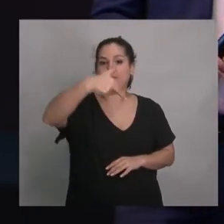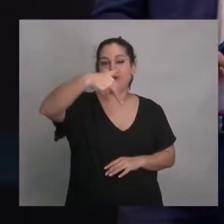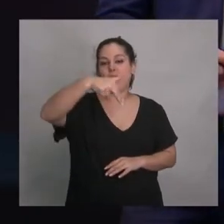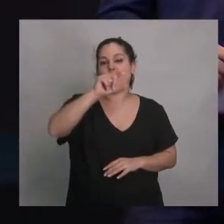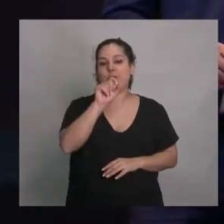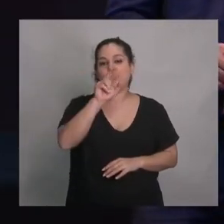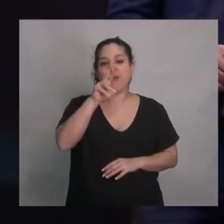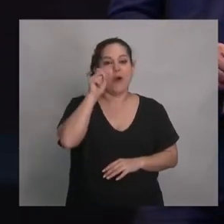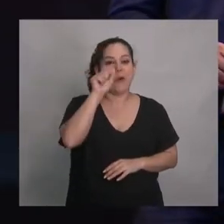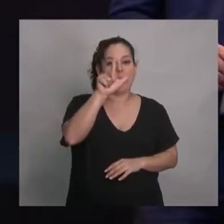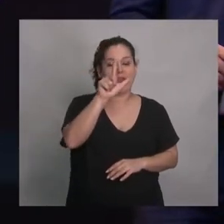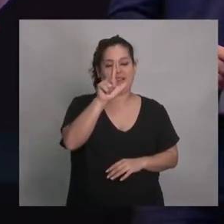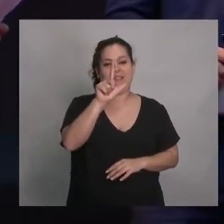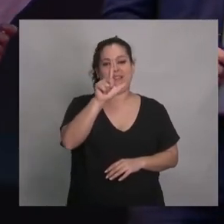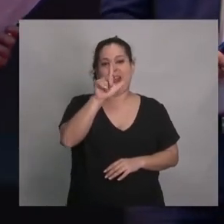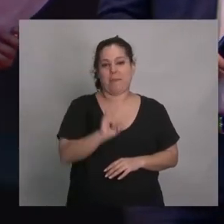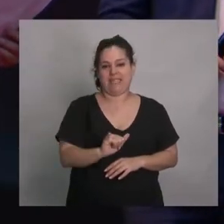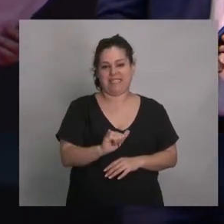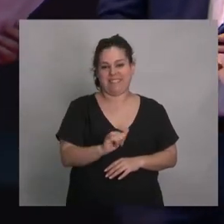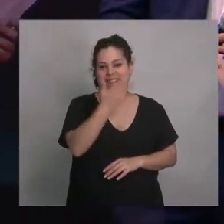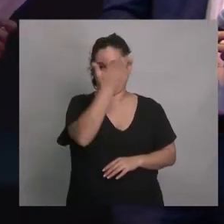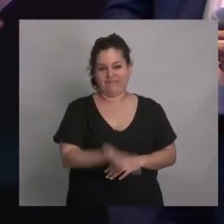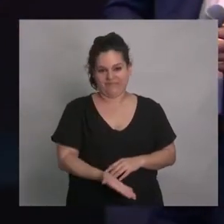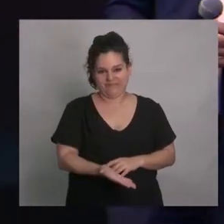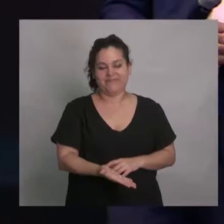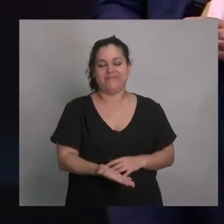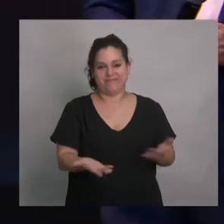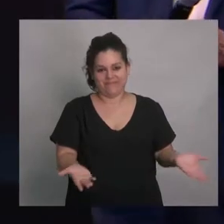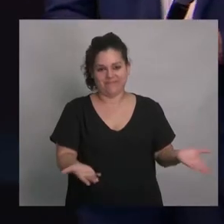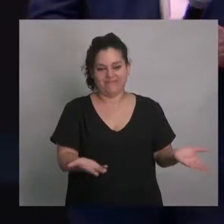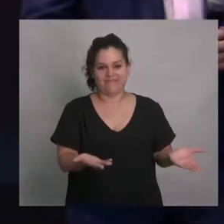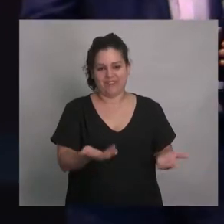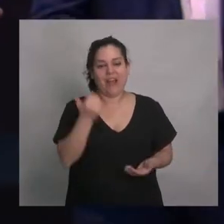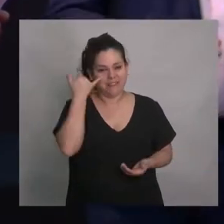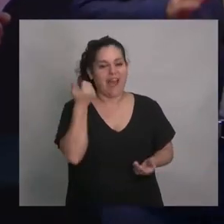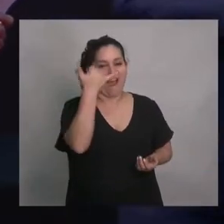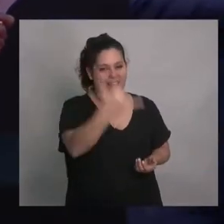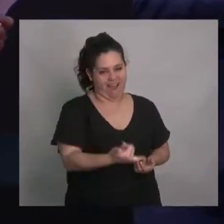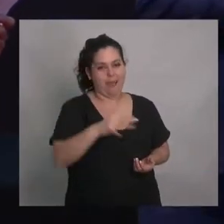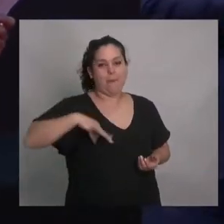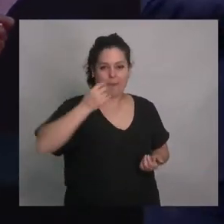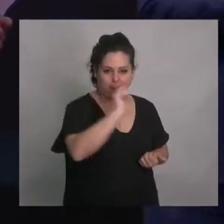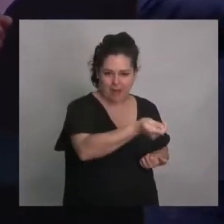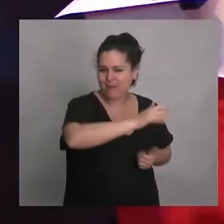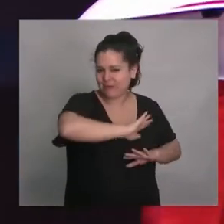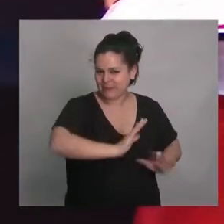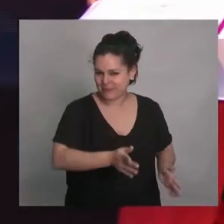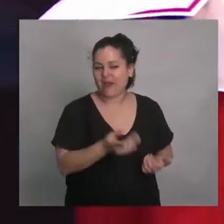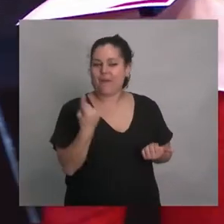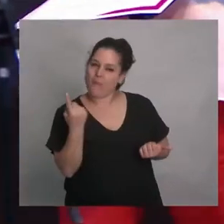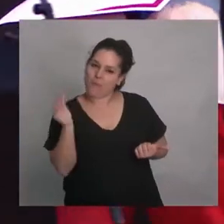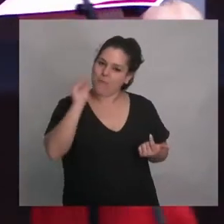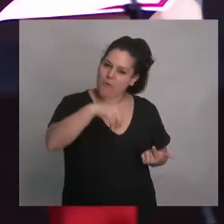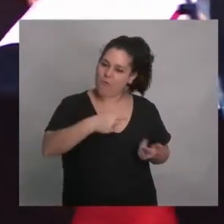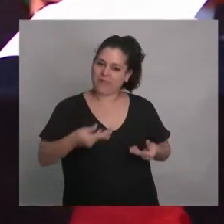paz adolfo voy a tener un premio este es otro adolfo pérez esquivel y se le